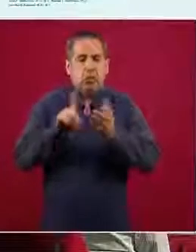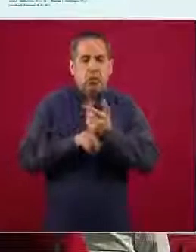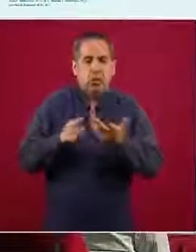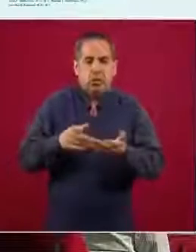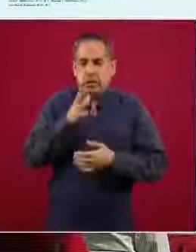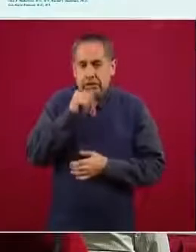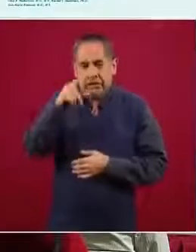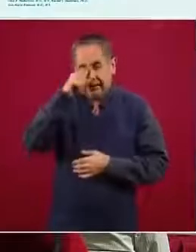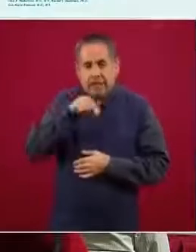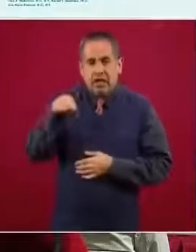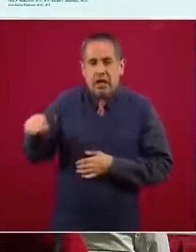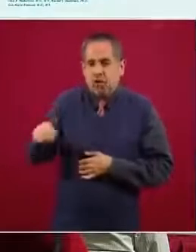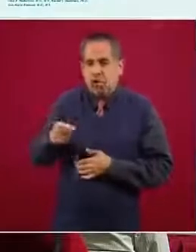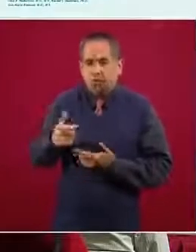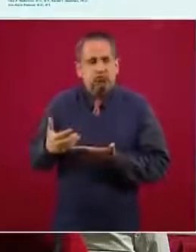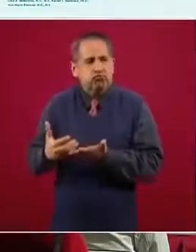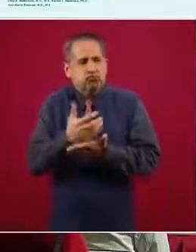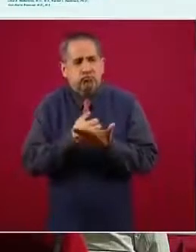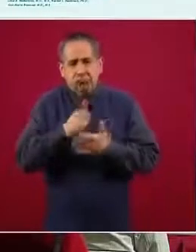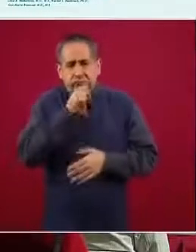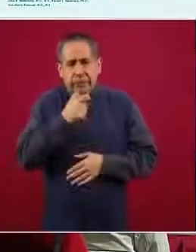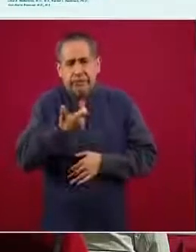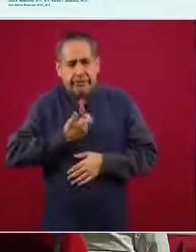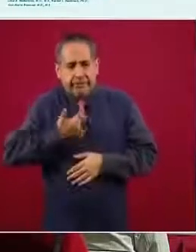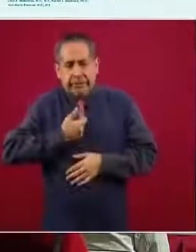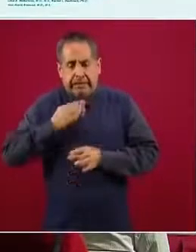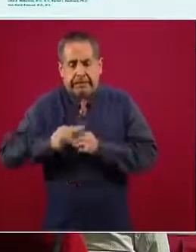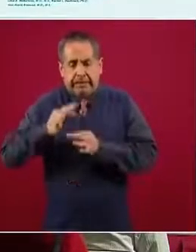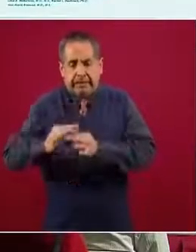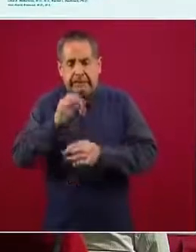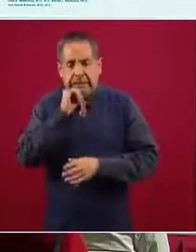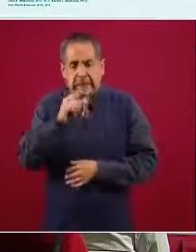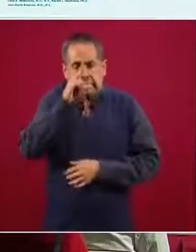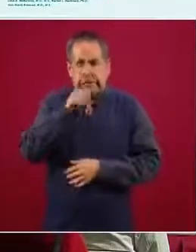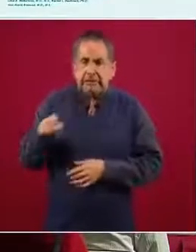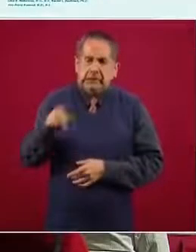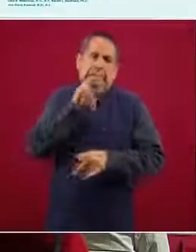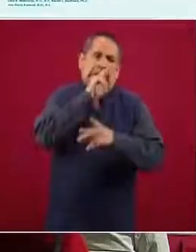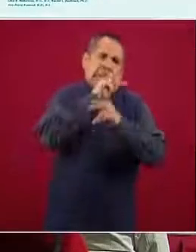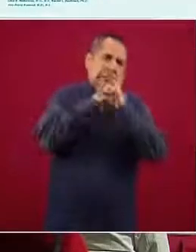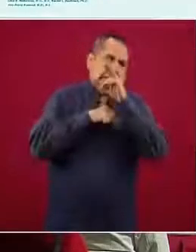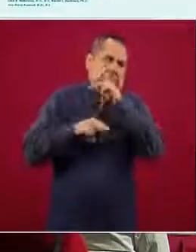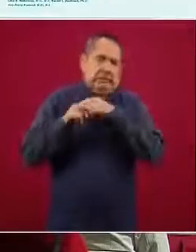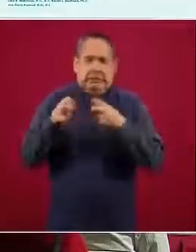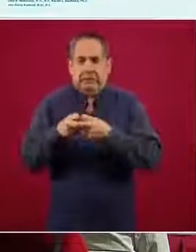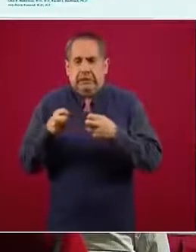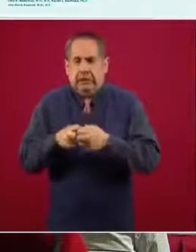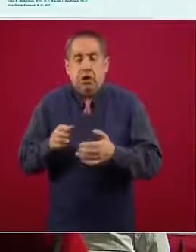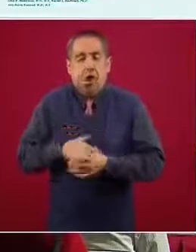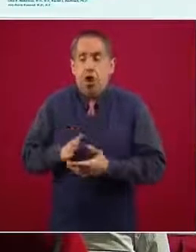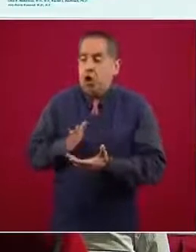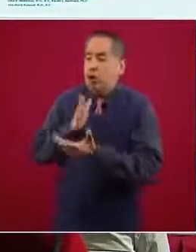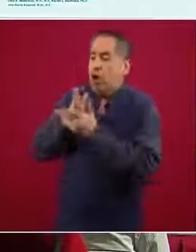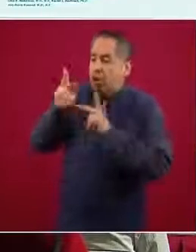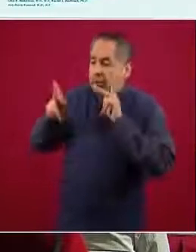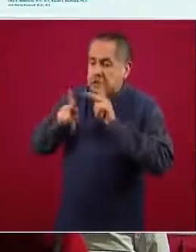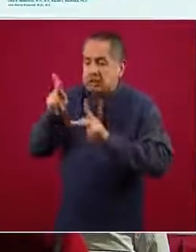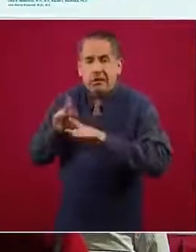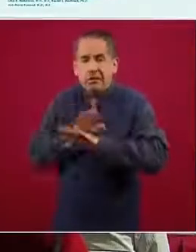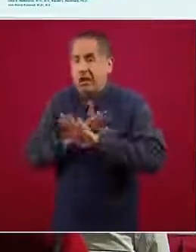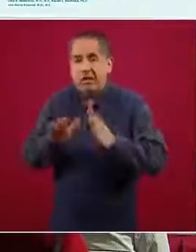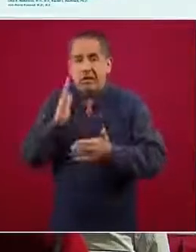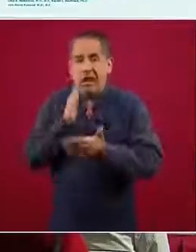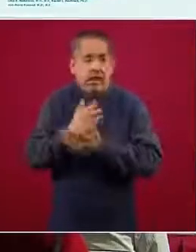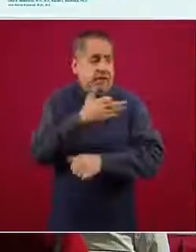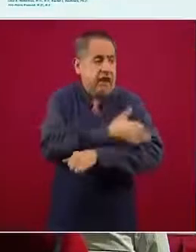no permite que estén obteniendo ahorita recursos puede ser un factor de estrés. Las cancelaciones de visitas de